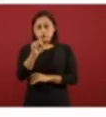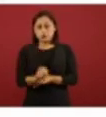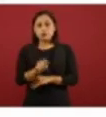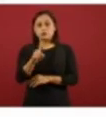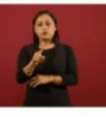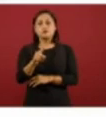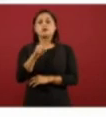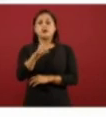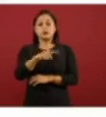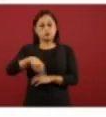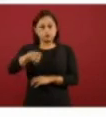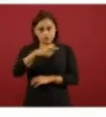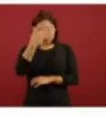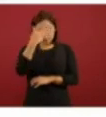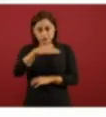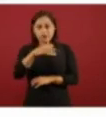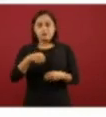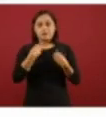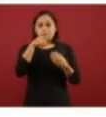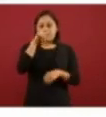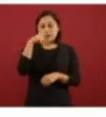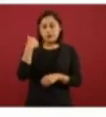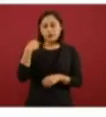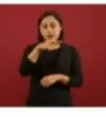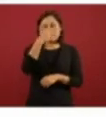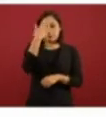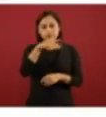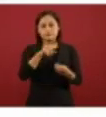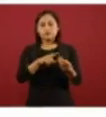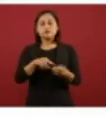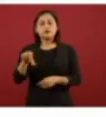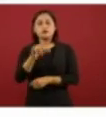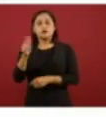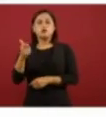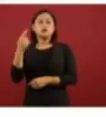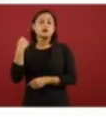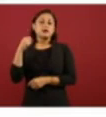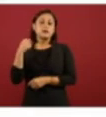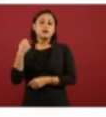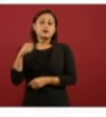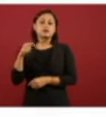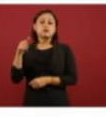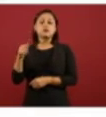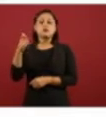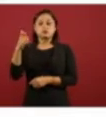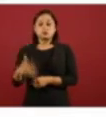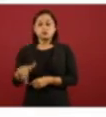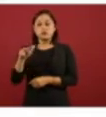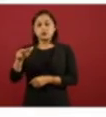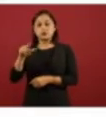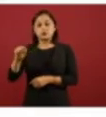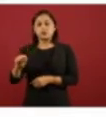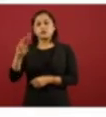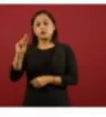consumidores de la zona metropolitana de Guadalajara. ServiPlus gasolinero en Cunduacán, Tabasco, a 18.89 por litro y un margen